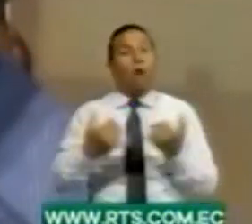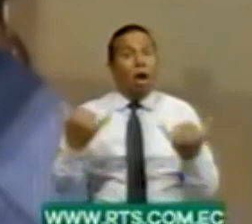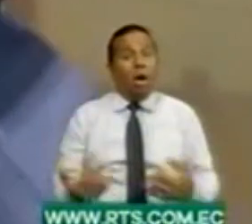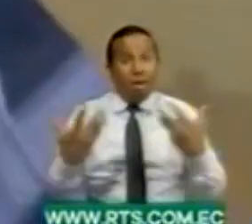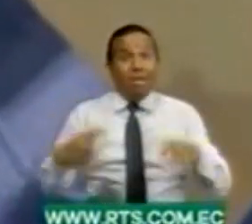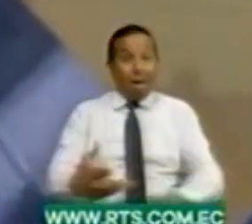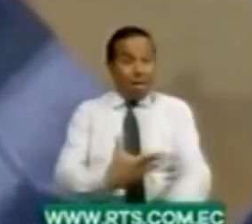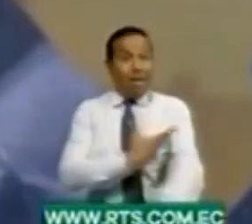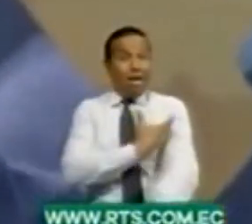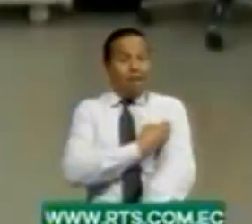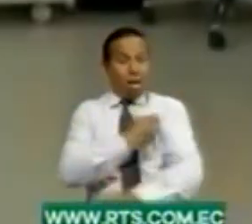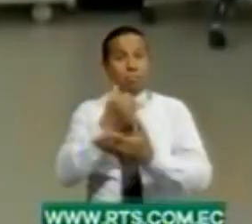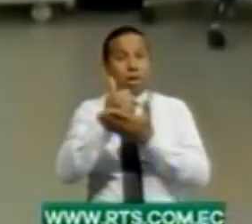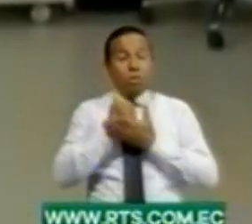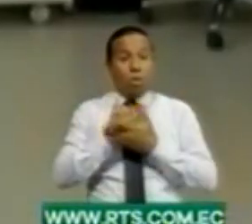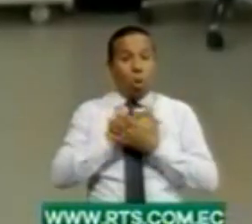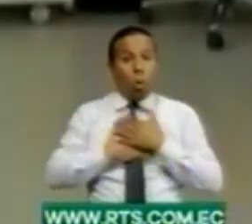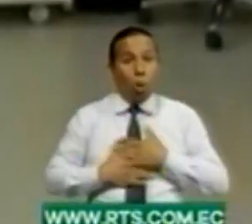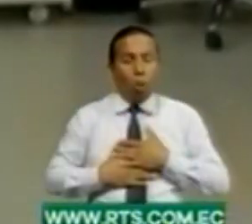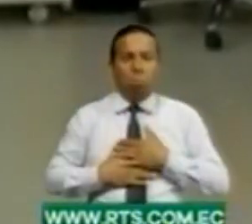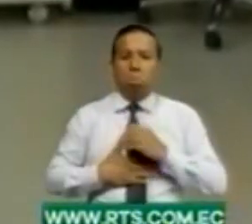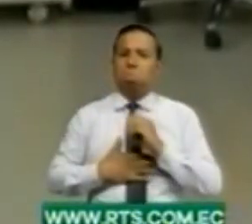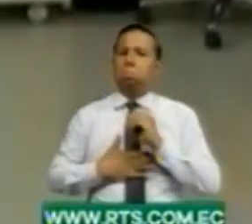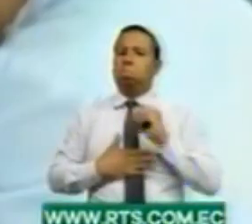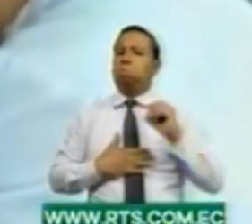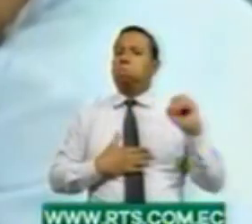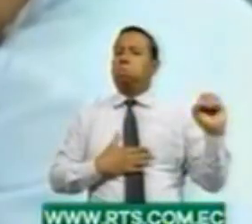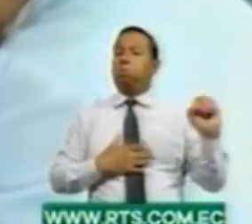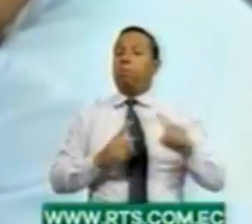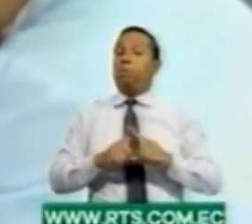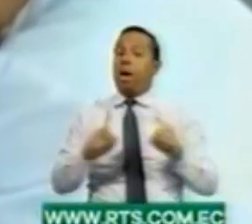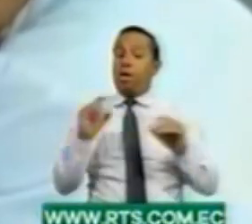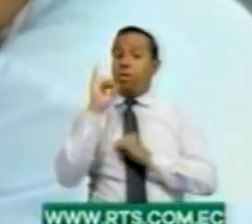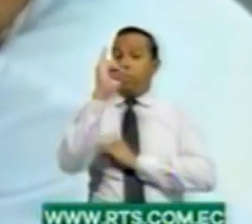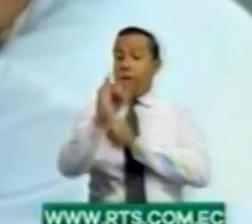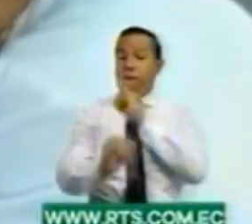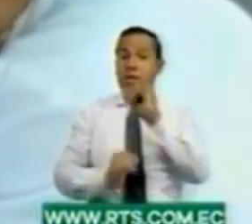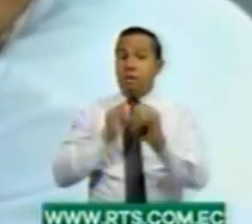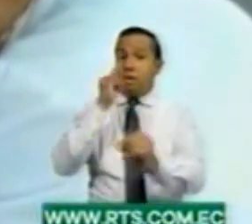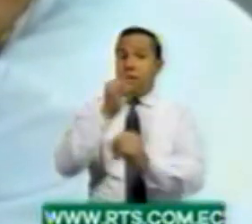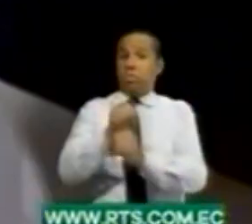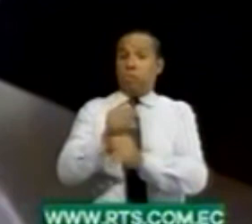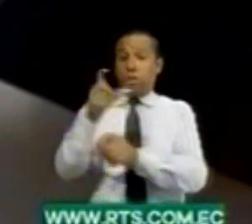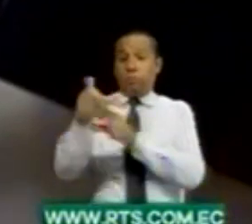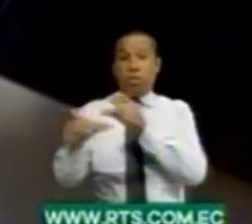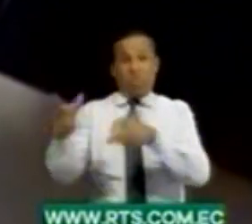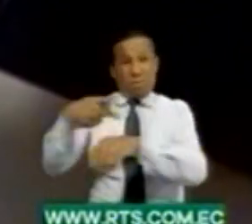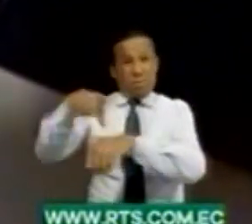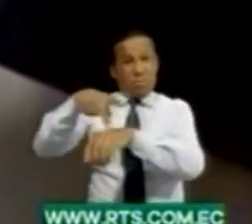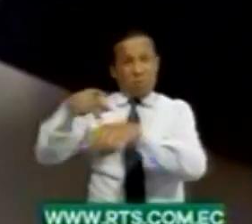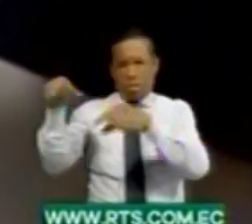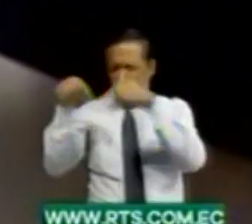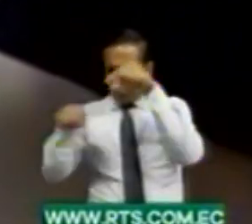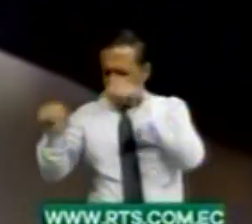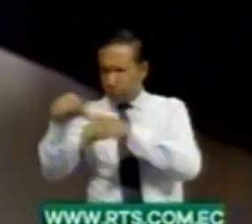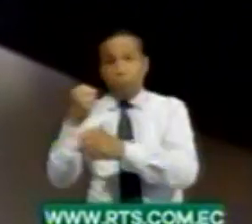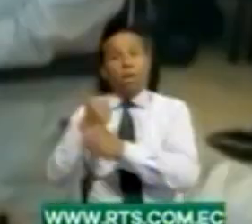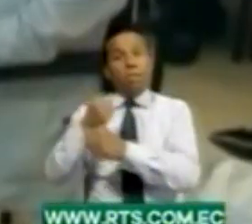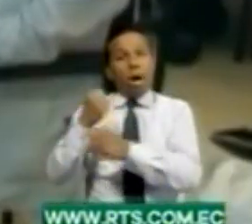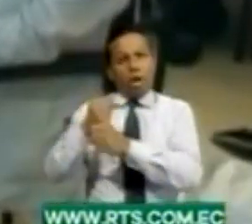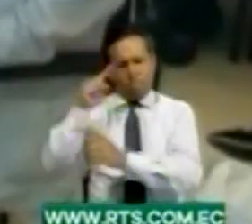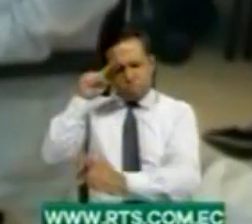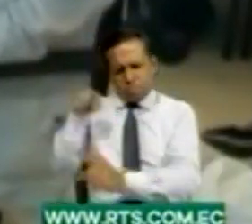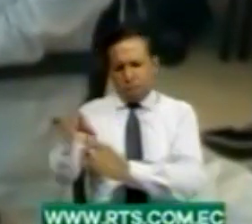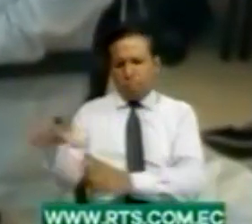contrarreste al cobit 19 pero internacionalmente científicos trabajan para conseguirlo informó